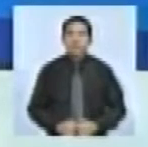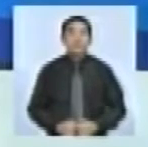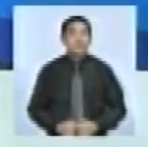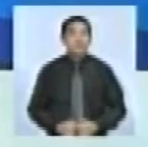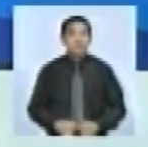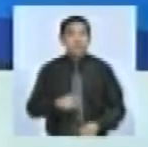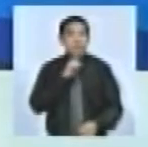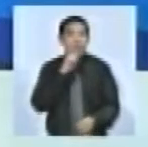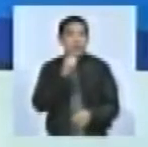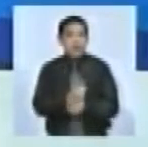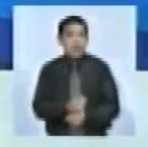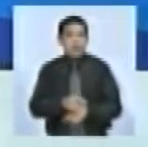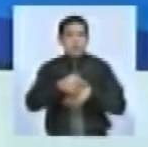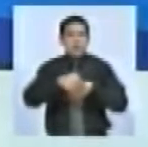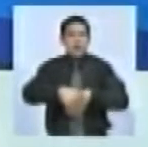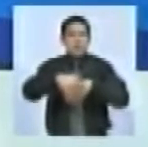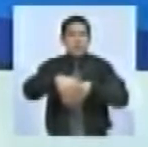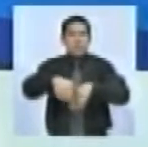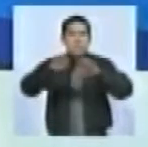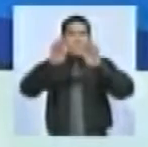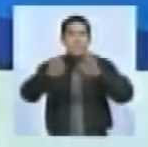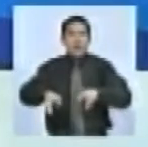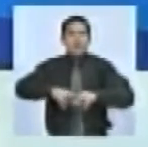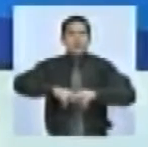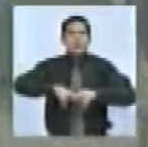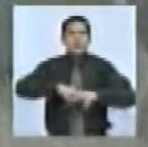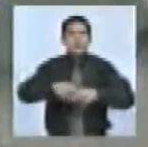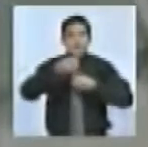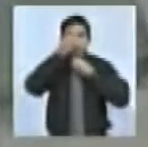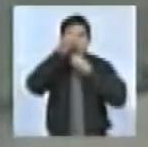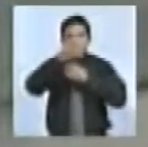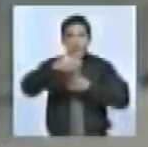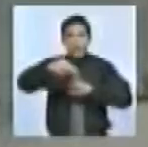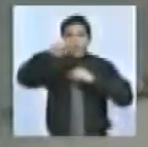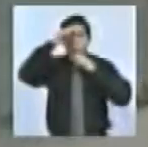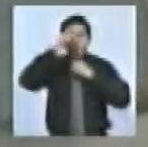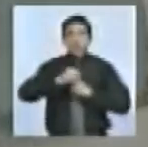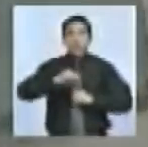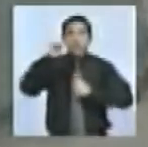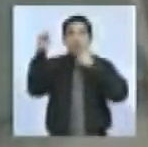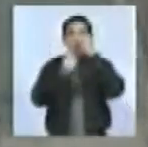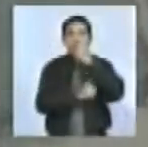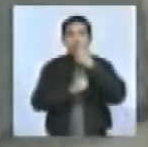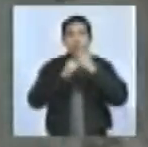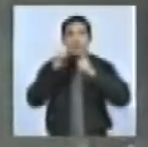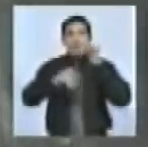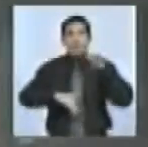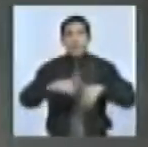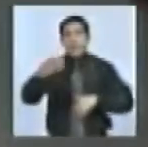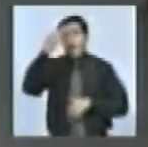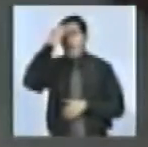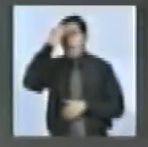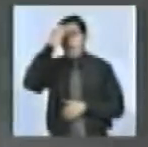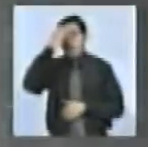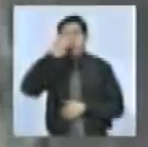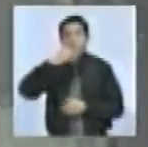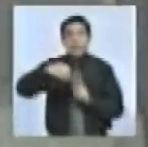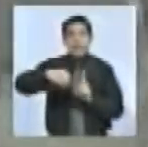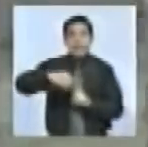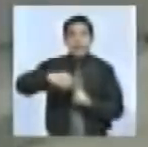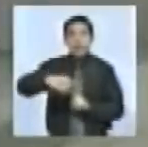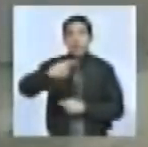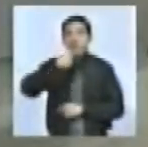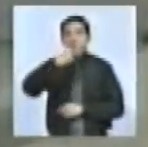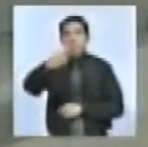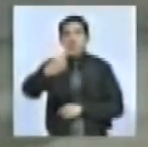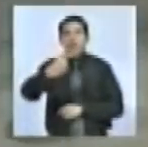Y precisamente sobre las movilizaciones del gremio de los taxistas, la Subsecretaría de Educación del Distrito Metropolitano